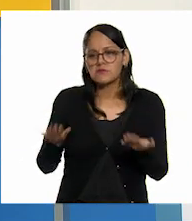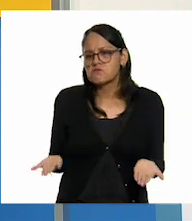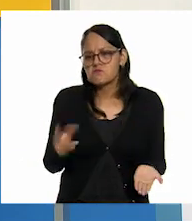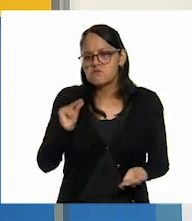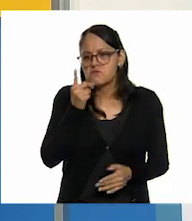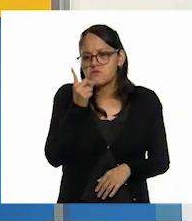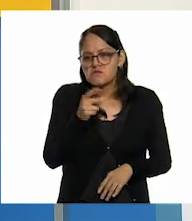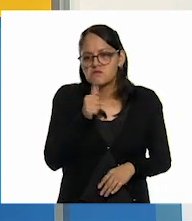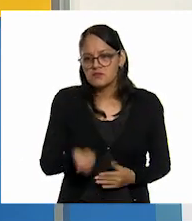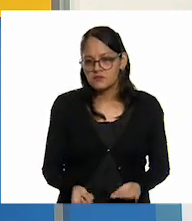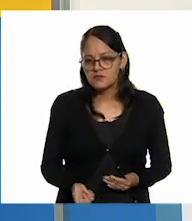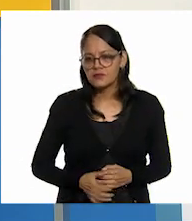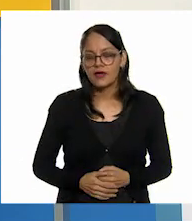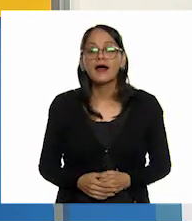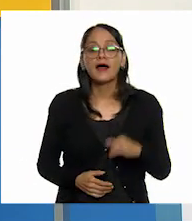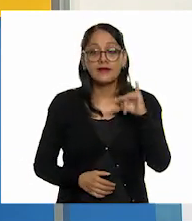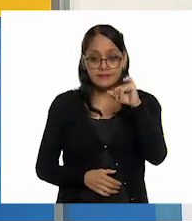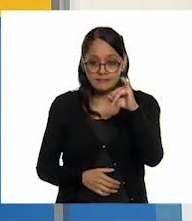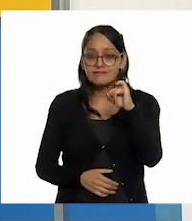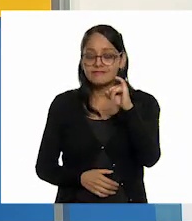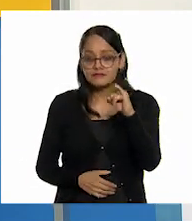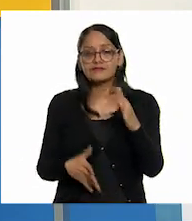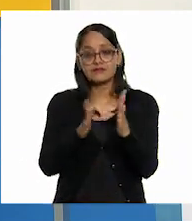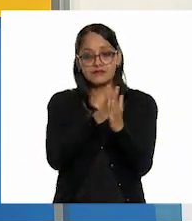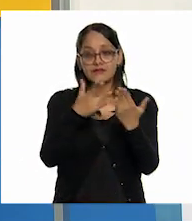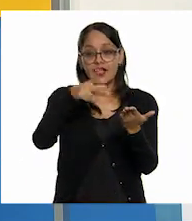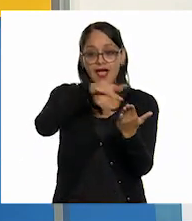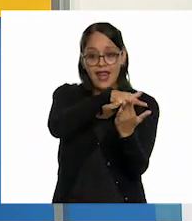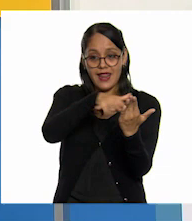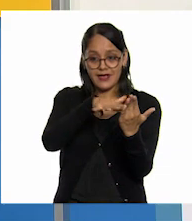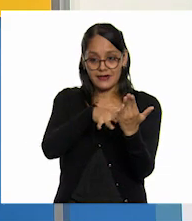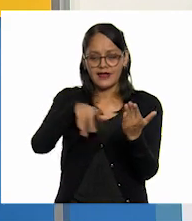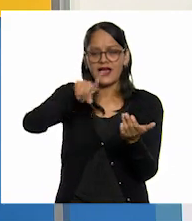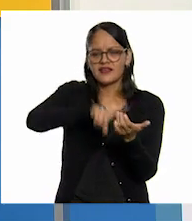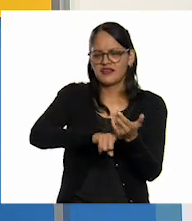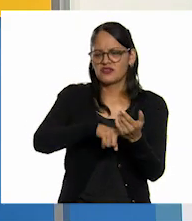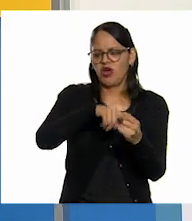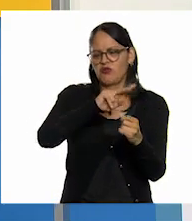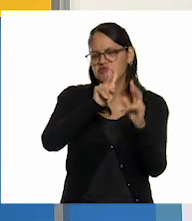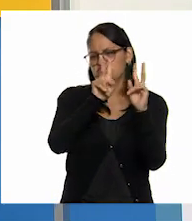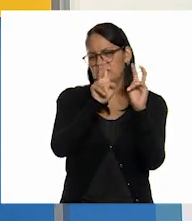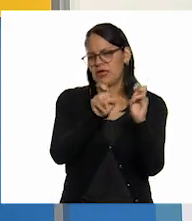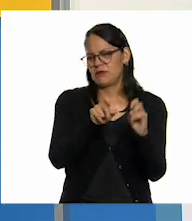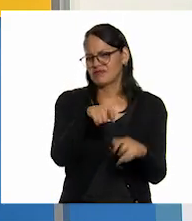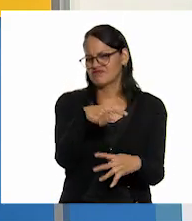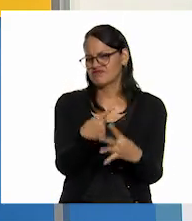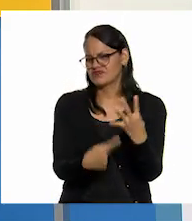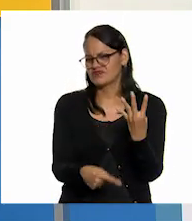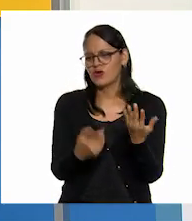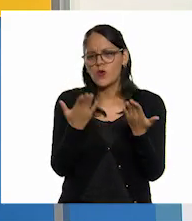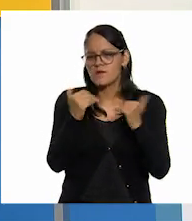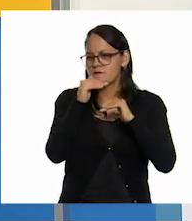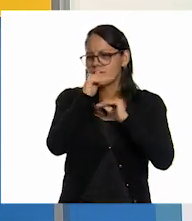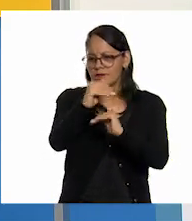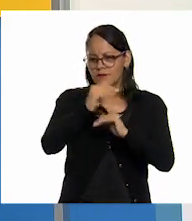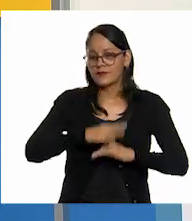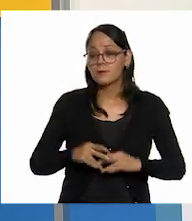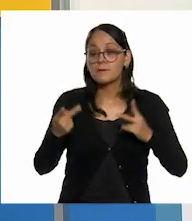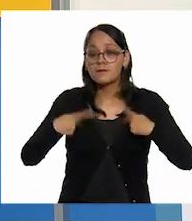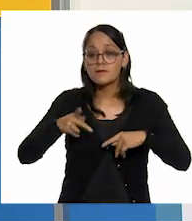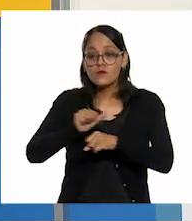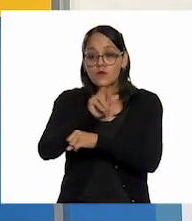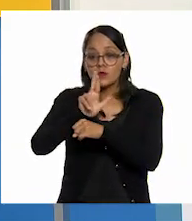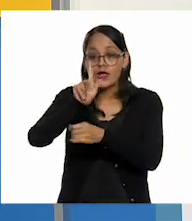La literatura no tiene límites. Se puede hablar de cualquier cosa. La imaginación de los escritores o escritoras pueden